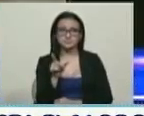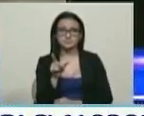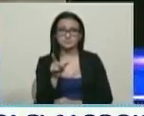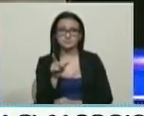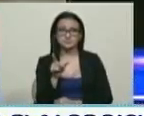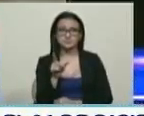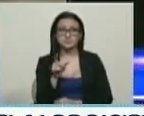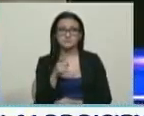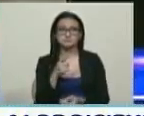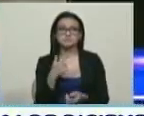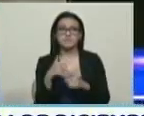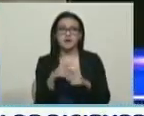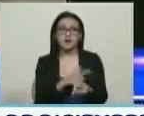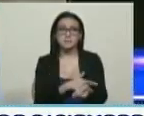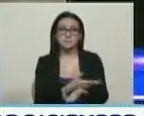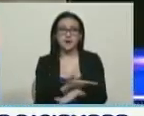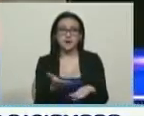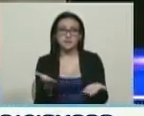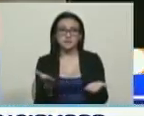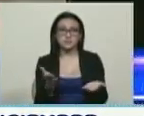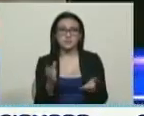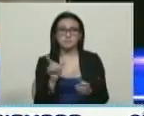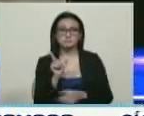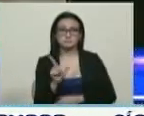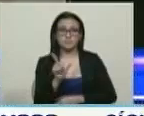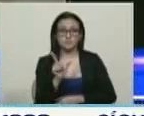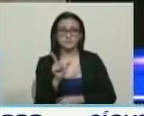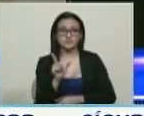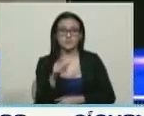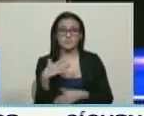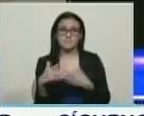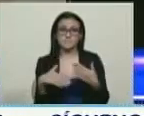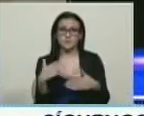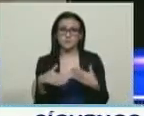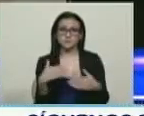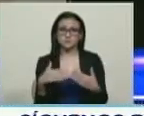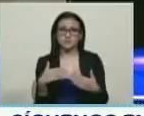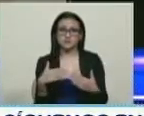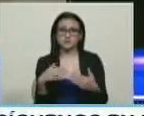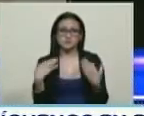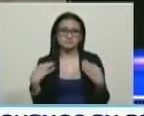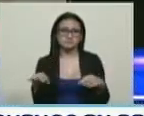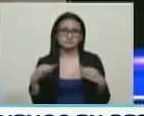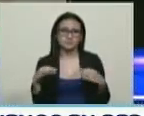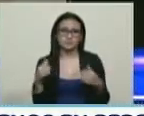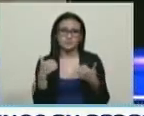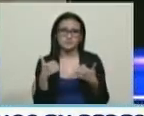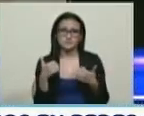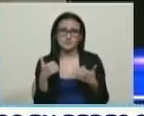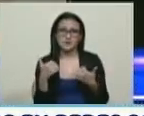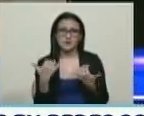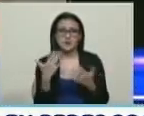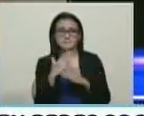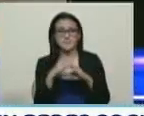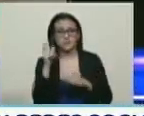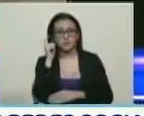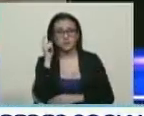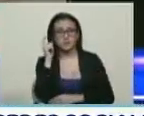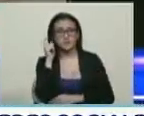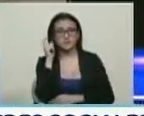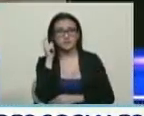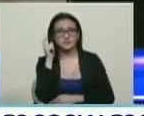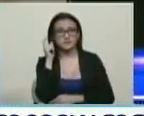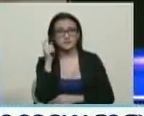nuestros hermanos del Gran Polo Patriótico. El proceso se desarrolla con toda normalidad, ya estamos a mediodía. De nuevo